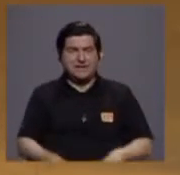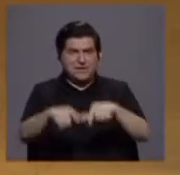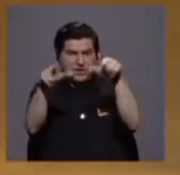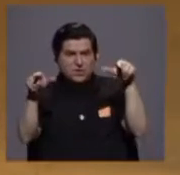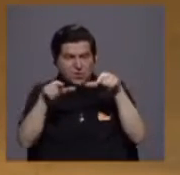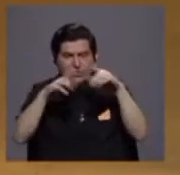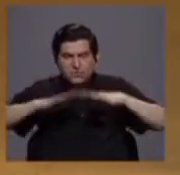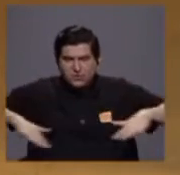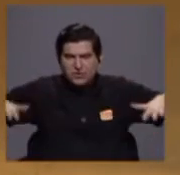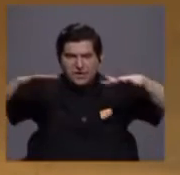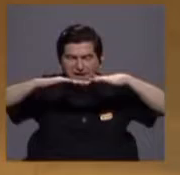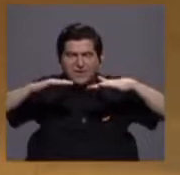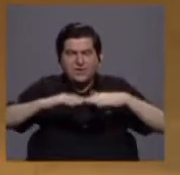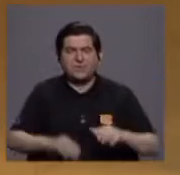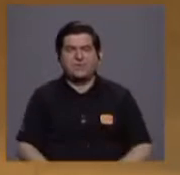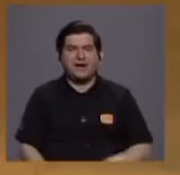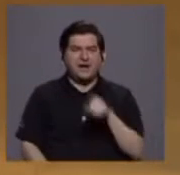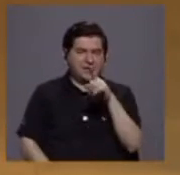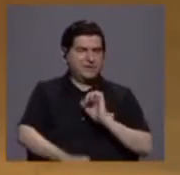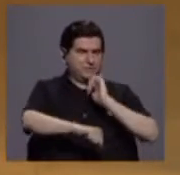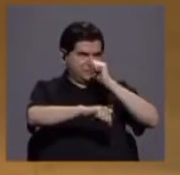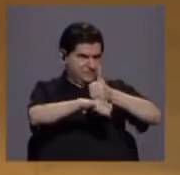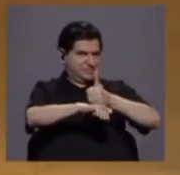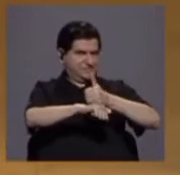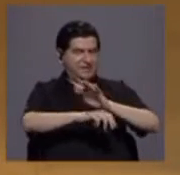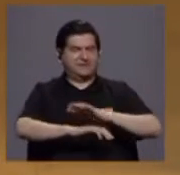ubicación geográfica, don Luis, y